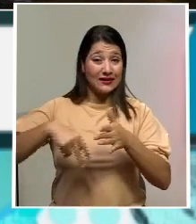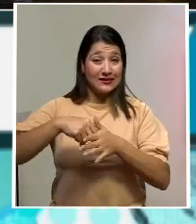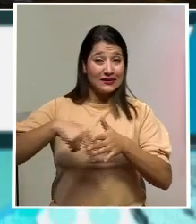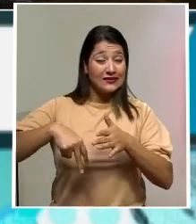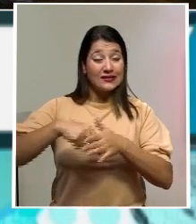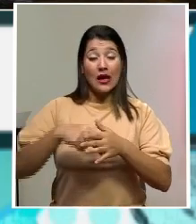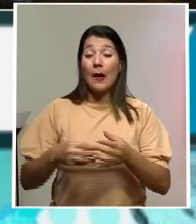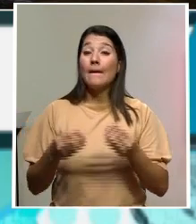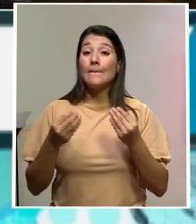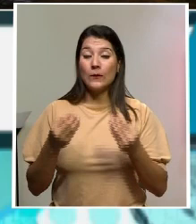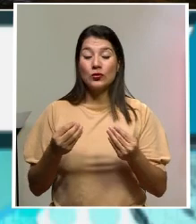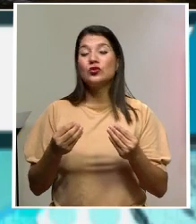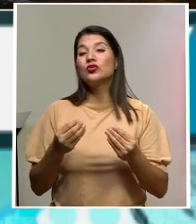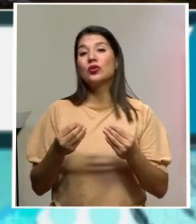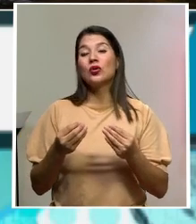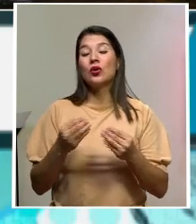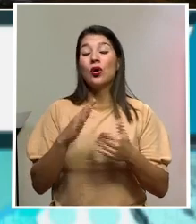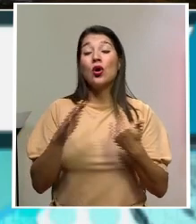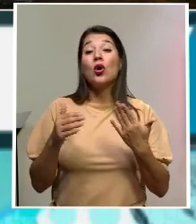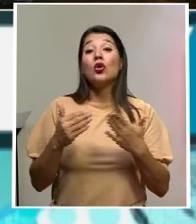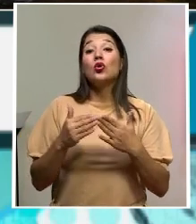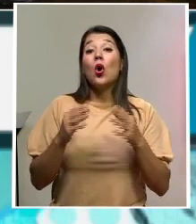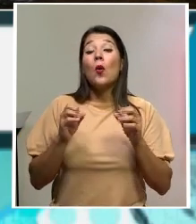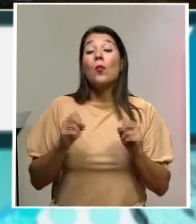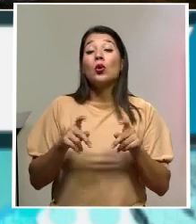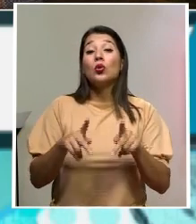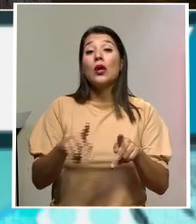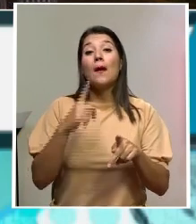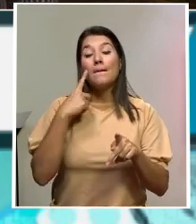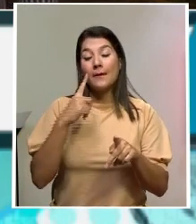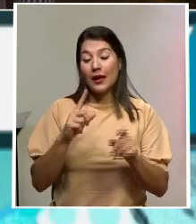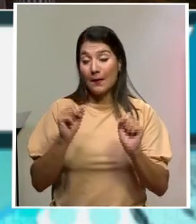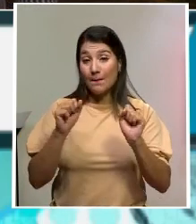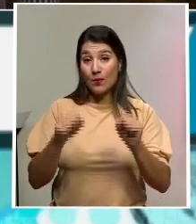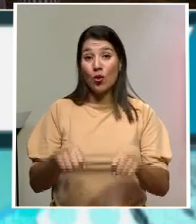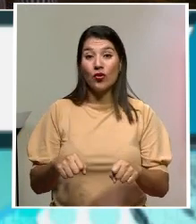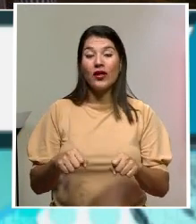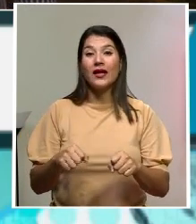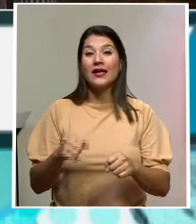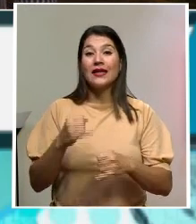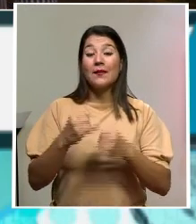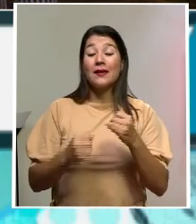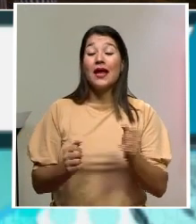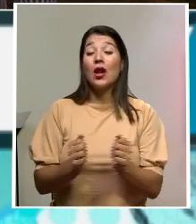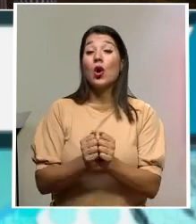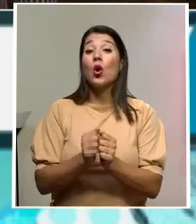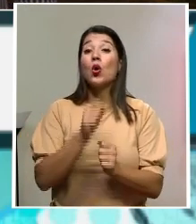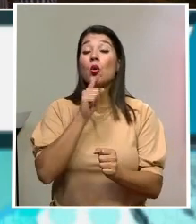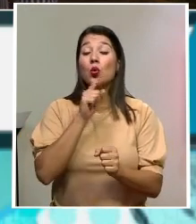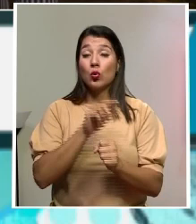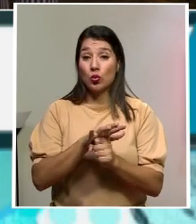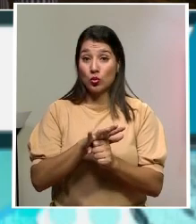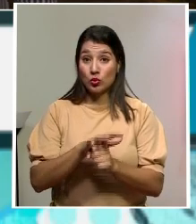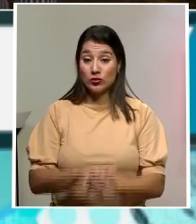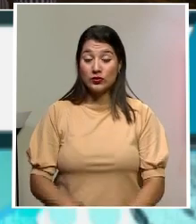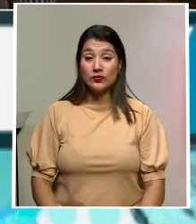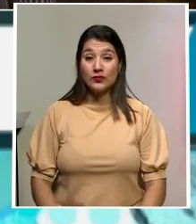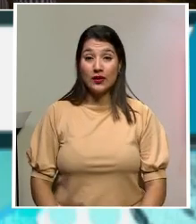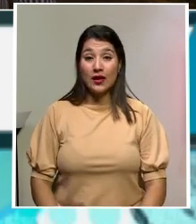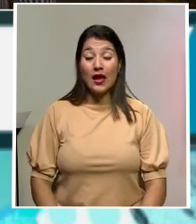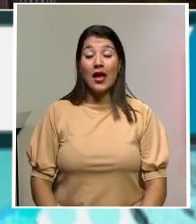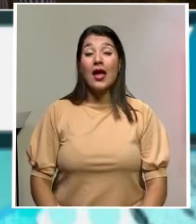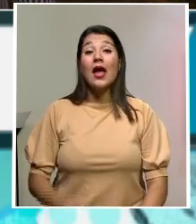fuerza las posibilidades de concretar estos compromisos. A pesar de que el